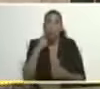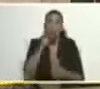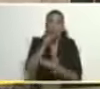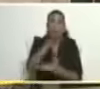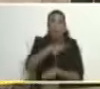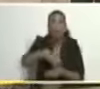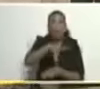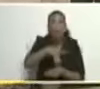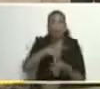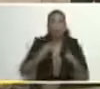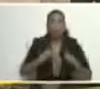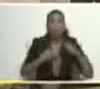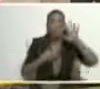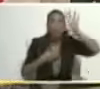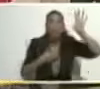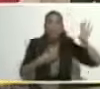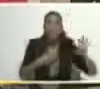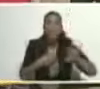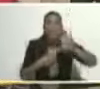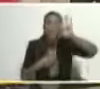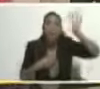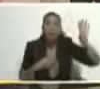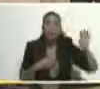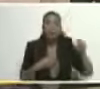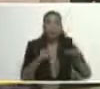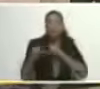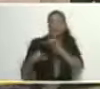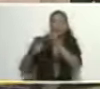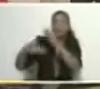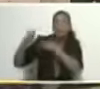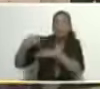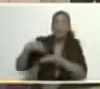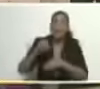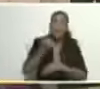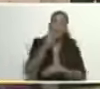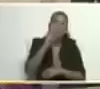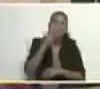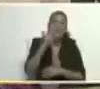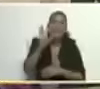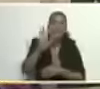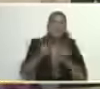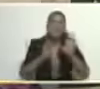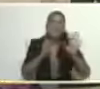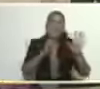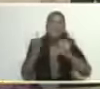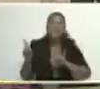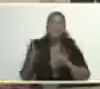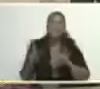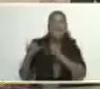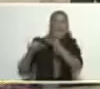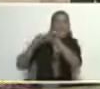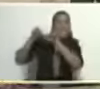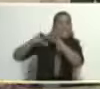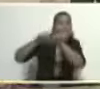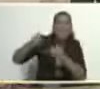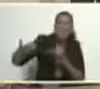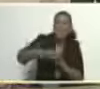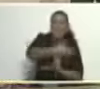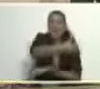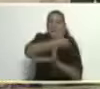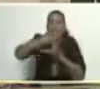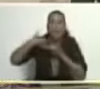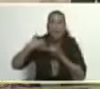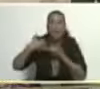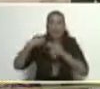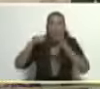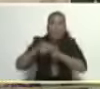provenientes de los siglos 13, 14, 15, 16, ese saqueo que